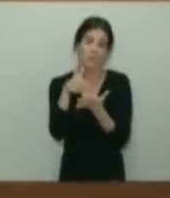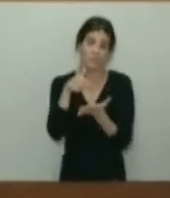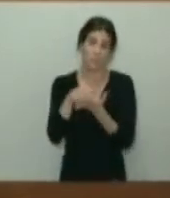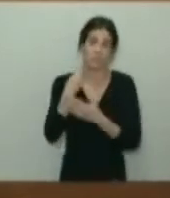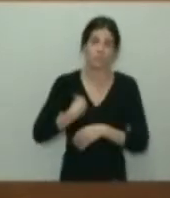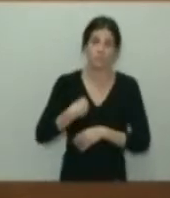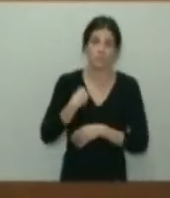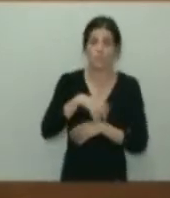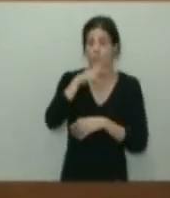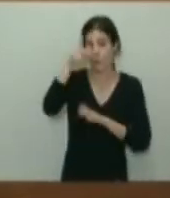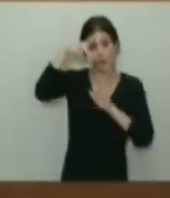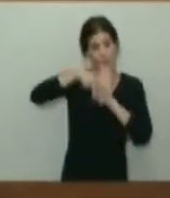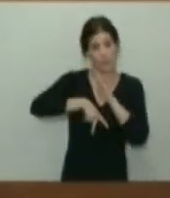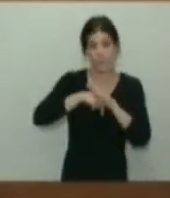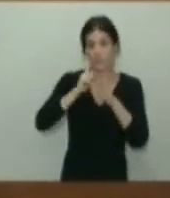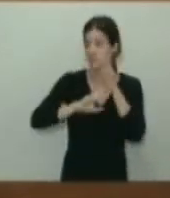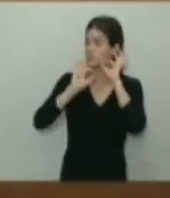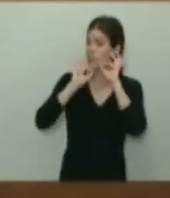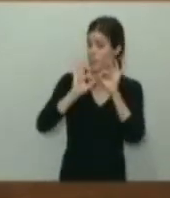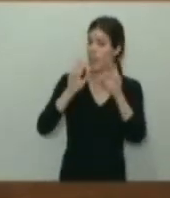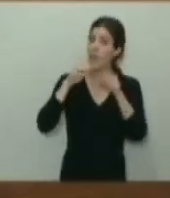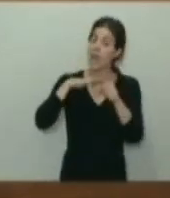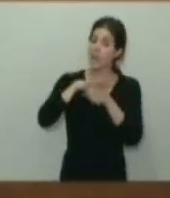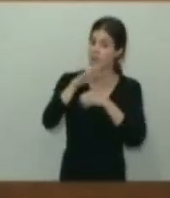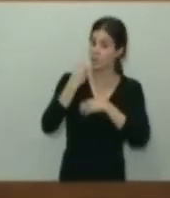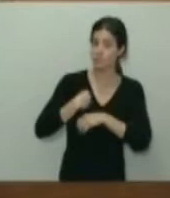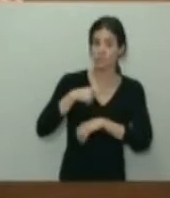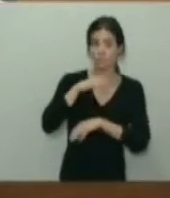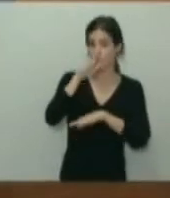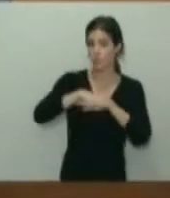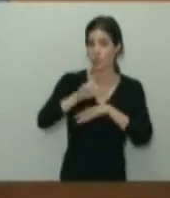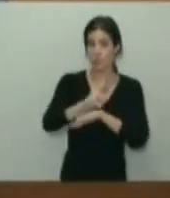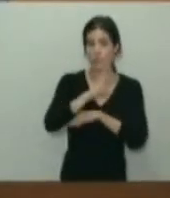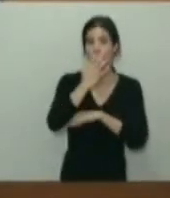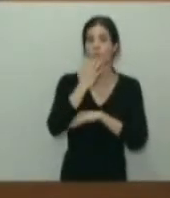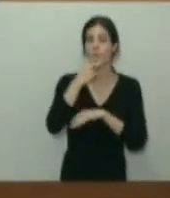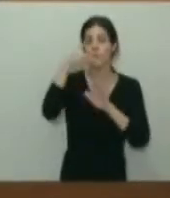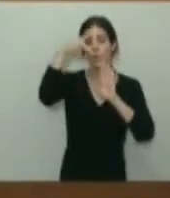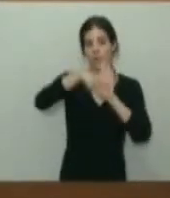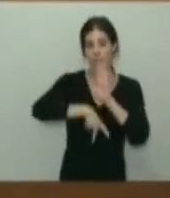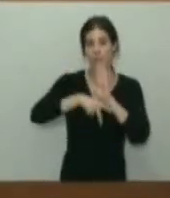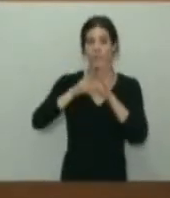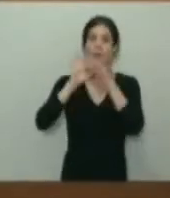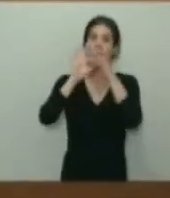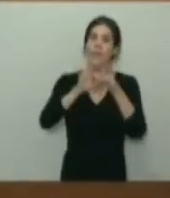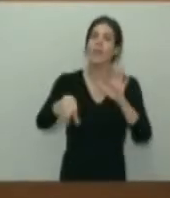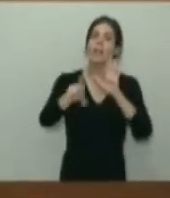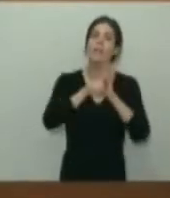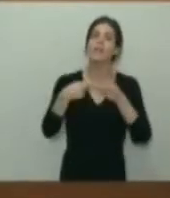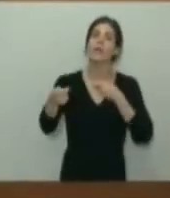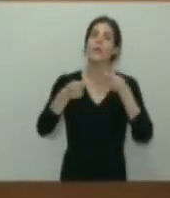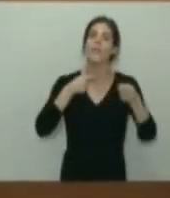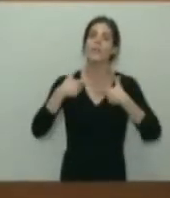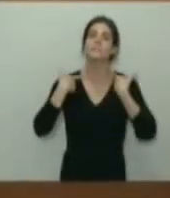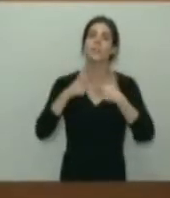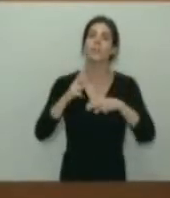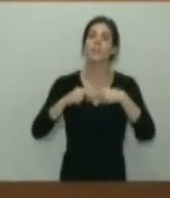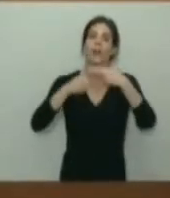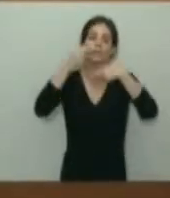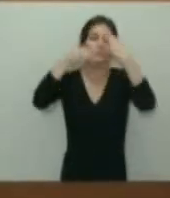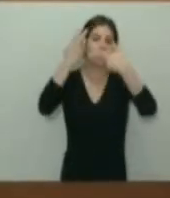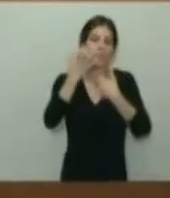específica al respecto. La normativa contemplada, por ejemplo, en la Ley Reguladora de la Subcontratación, en el sector de la construcción, en lo que